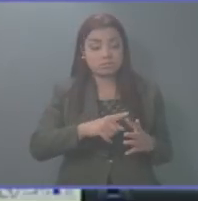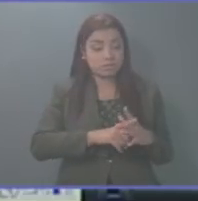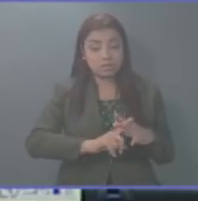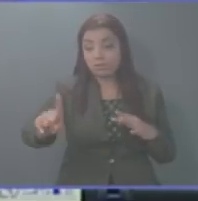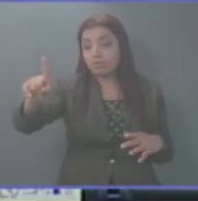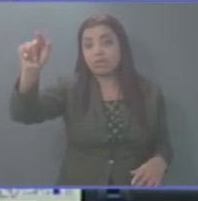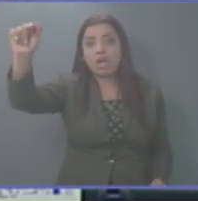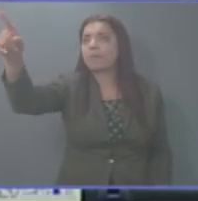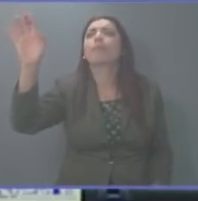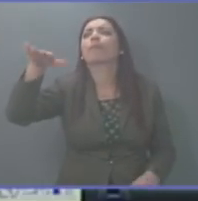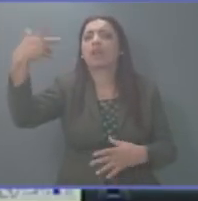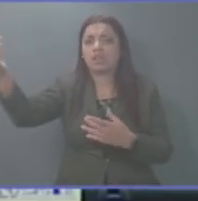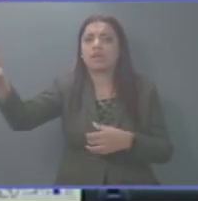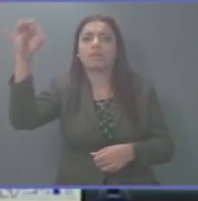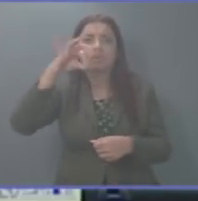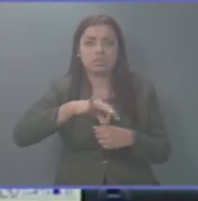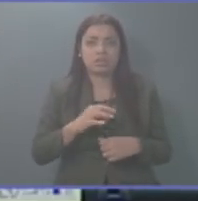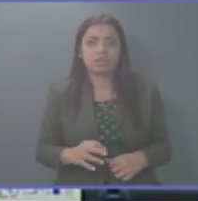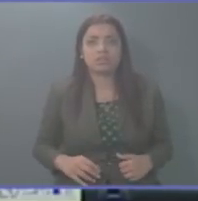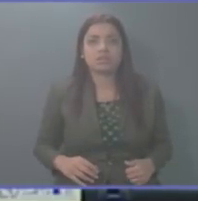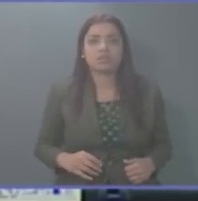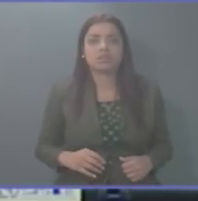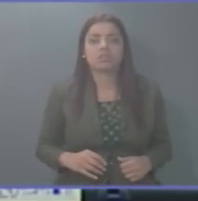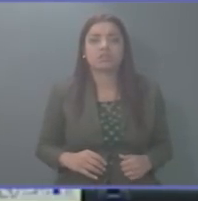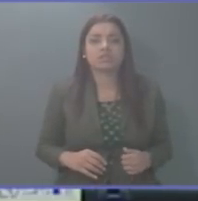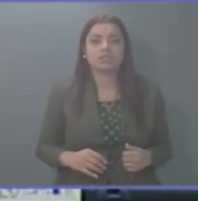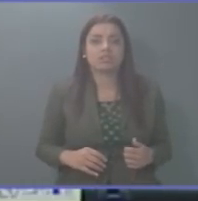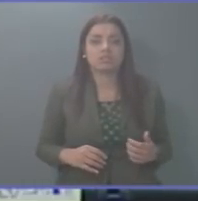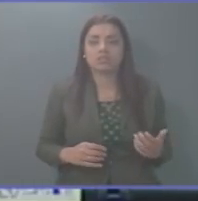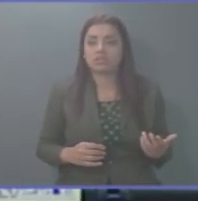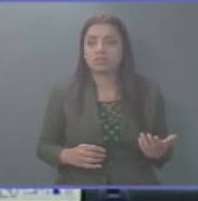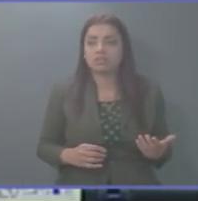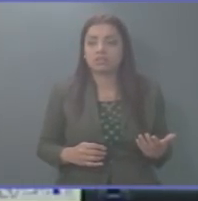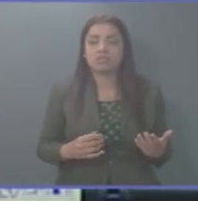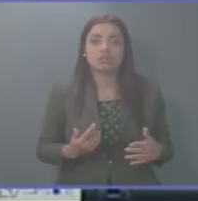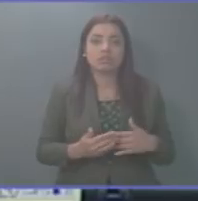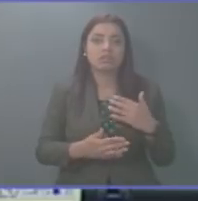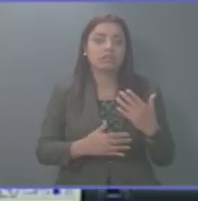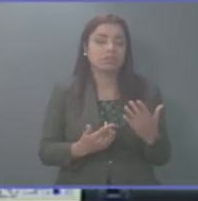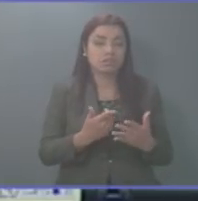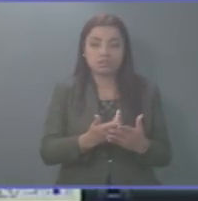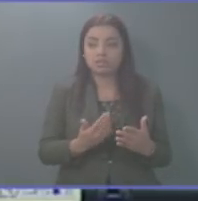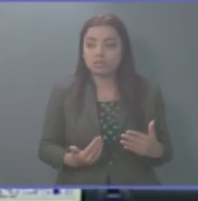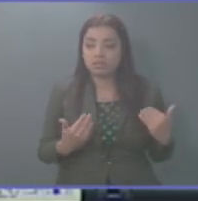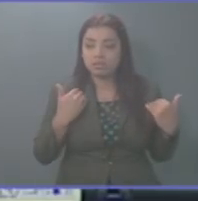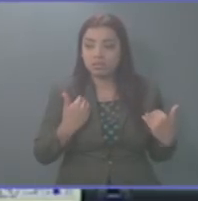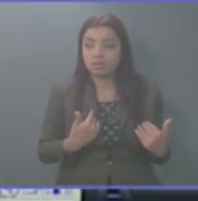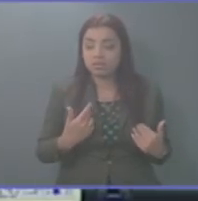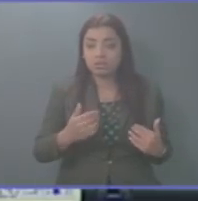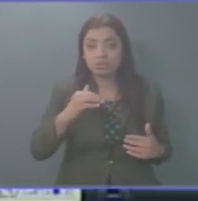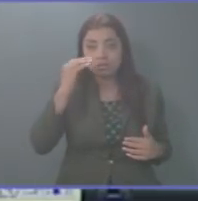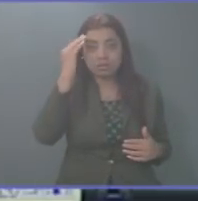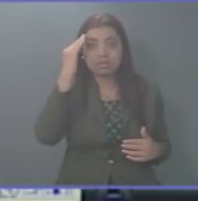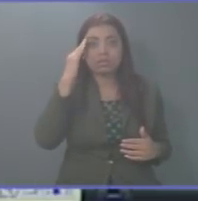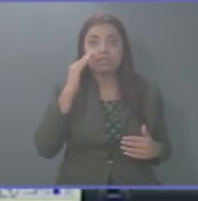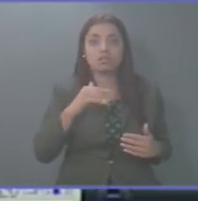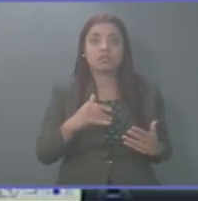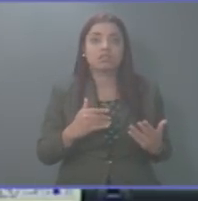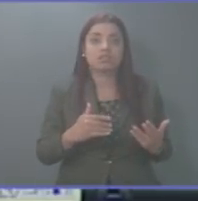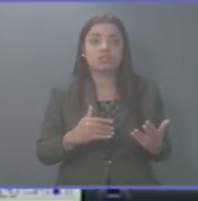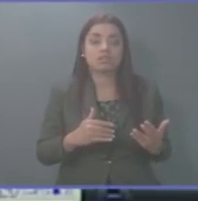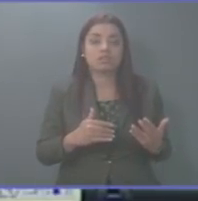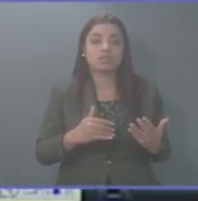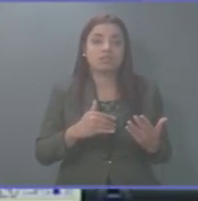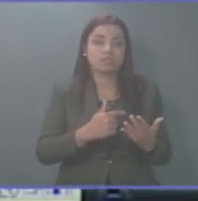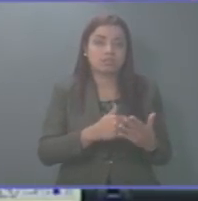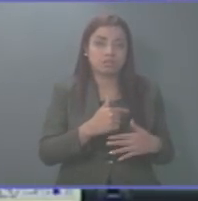votar. Pero bien, no vamos a analizar si tienen o no el derecho porque la Constitución se lo reconoce y eso lo sabemos. ¿Que es